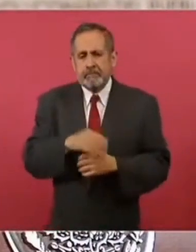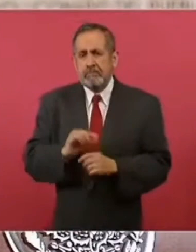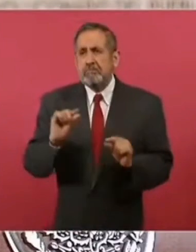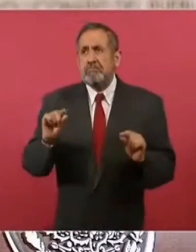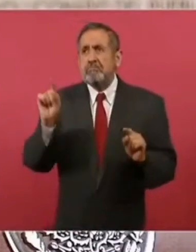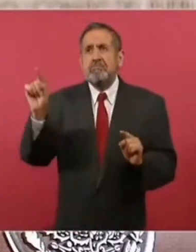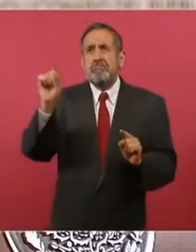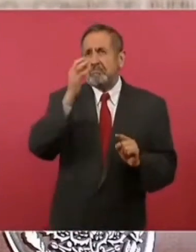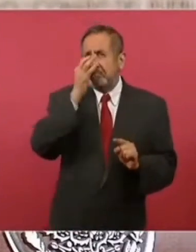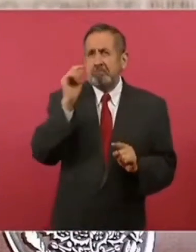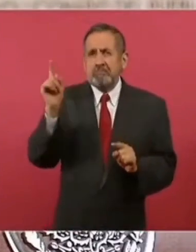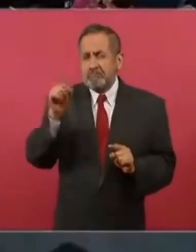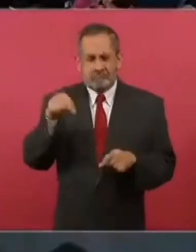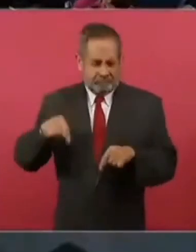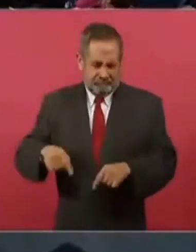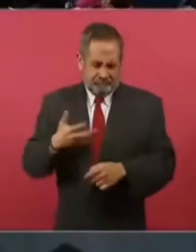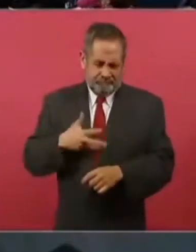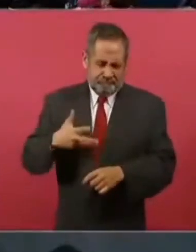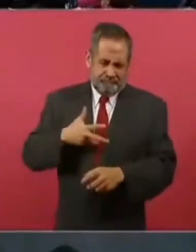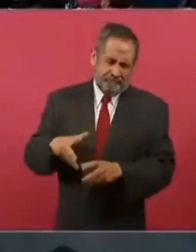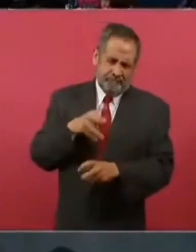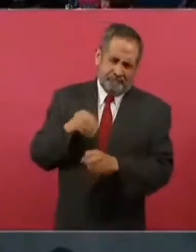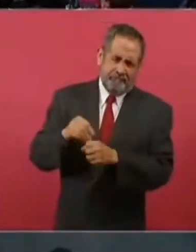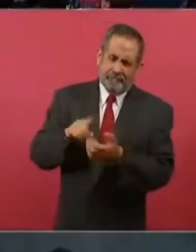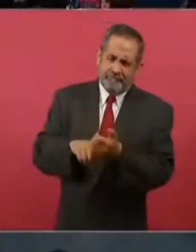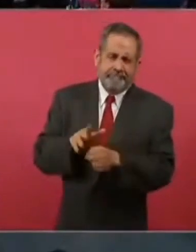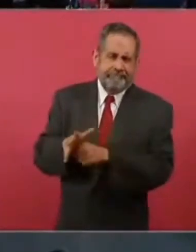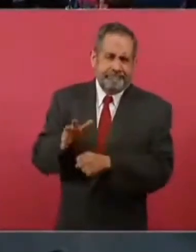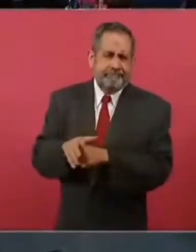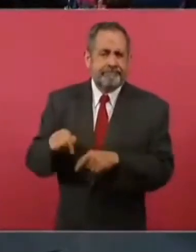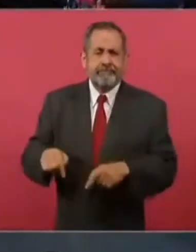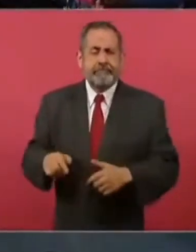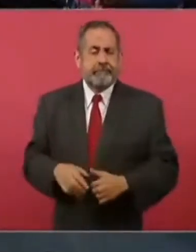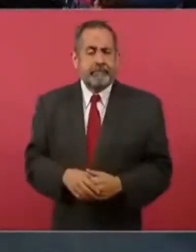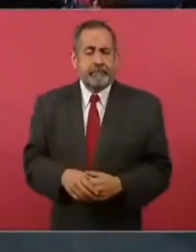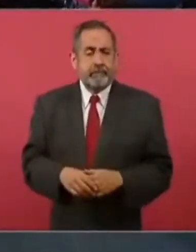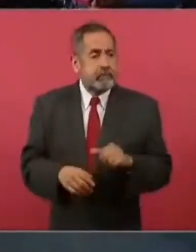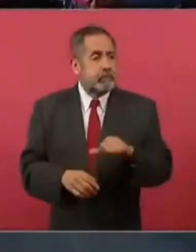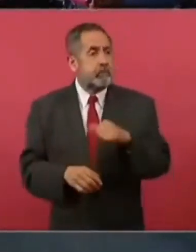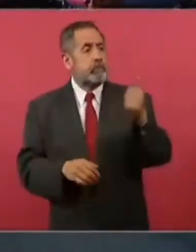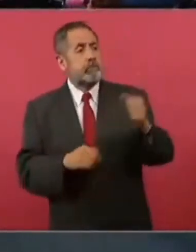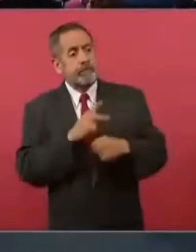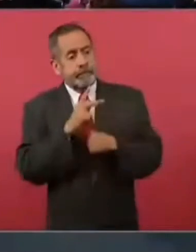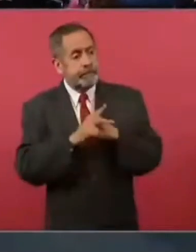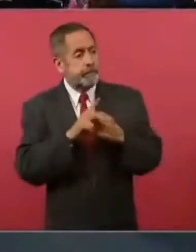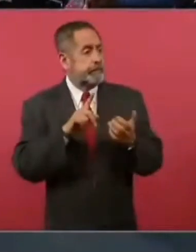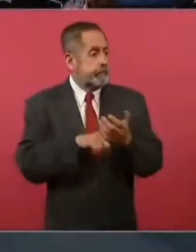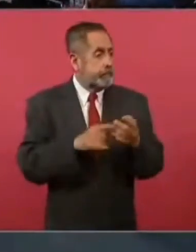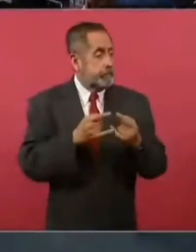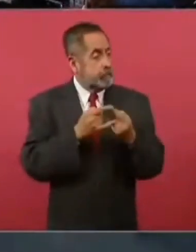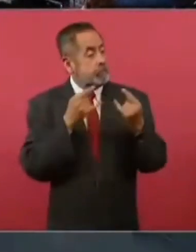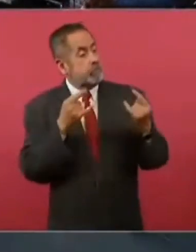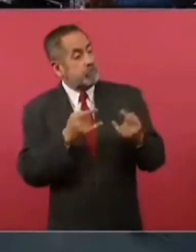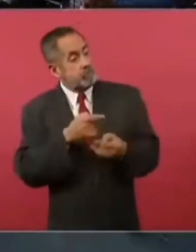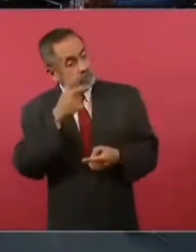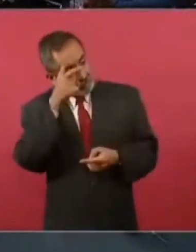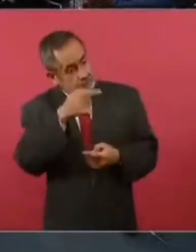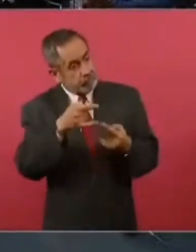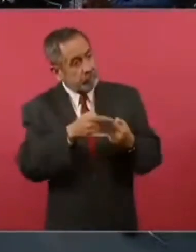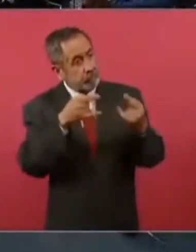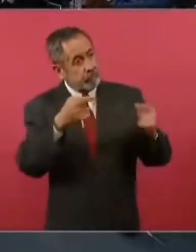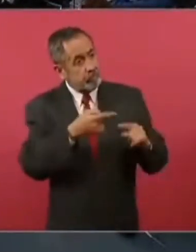muy pocos los países que tienen un pasado